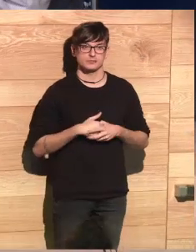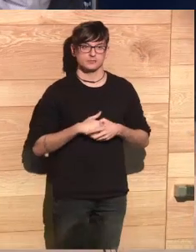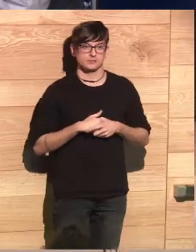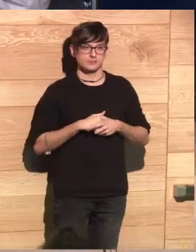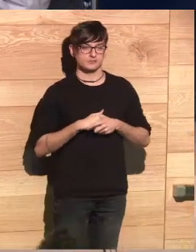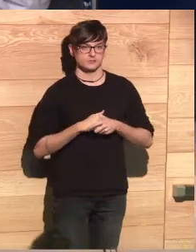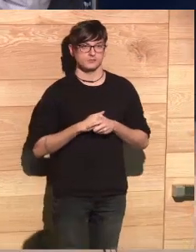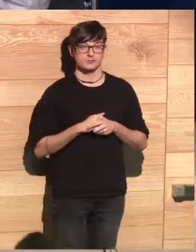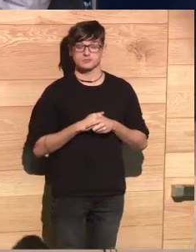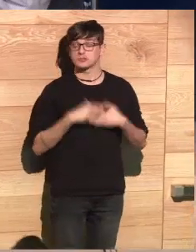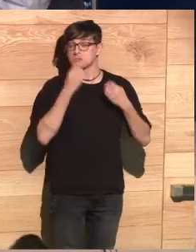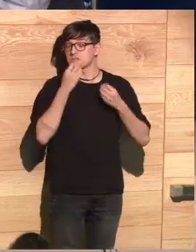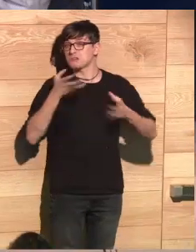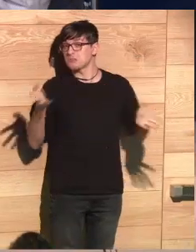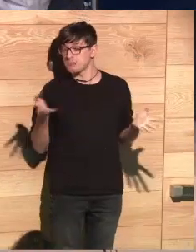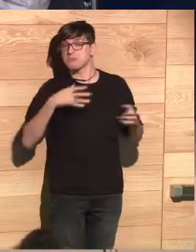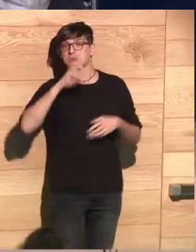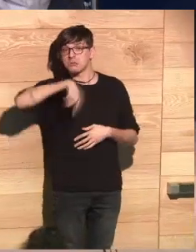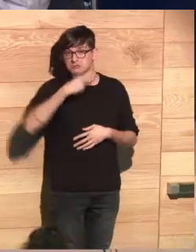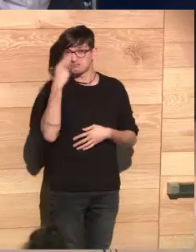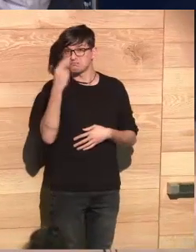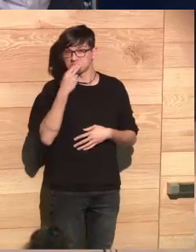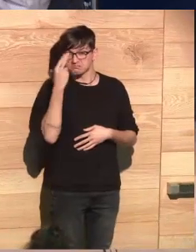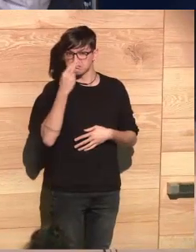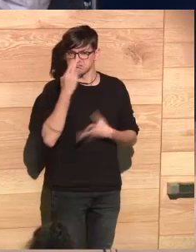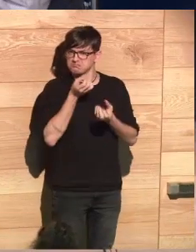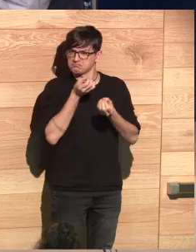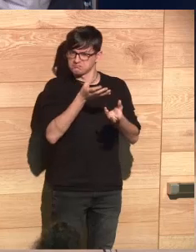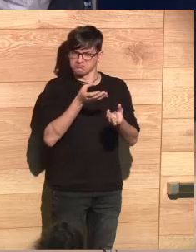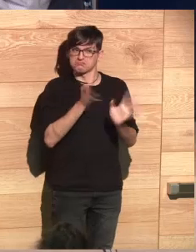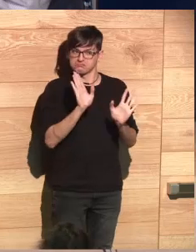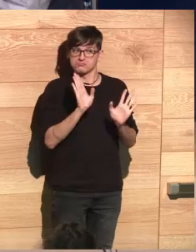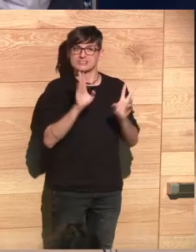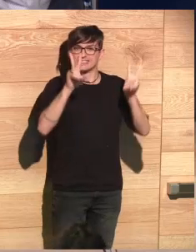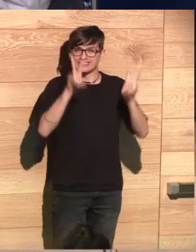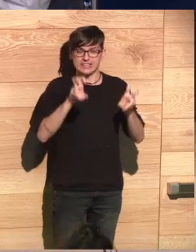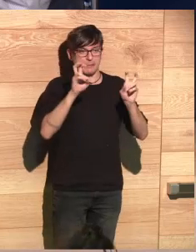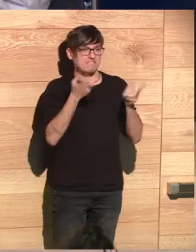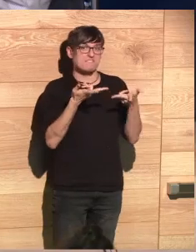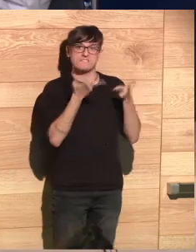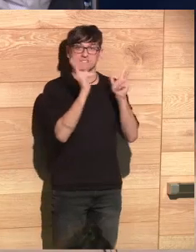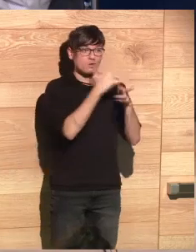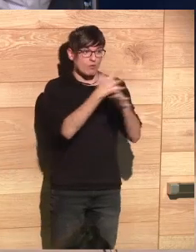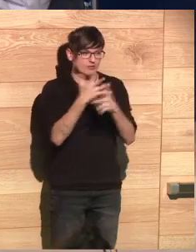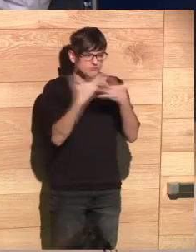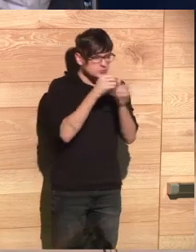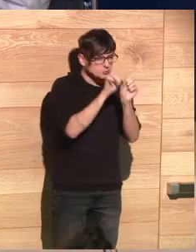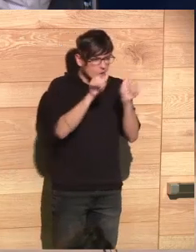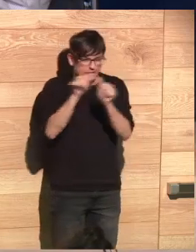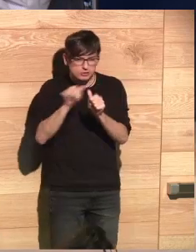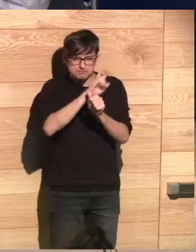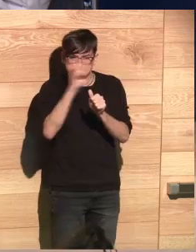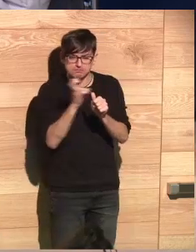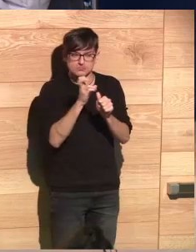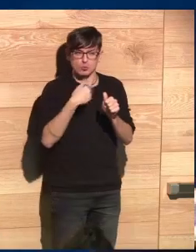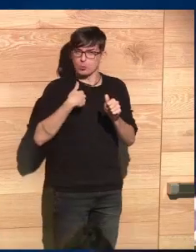como actividad. Bueno, igual también es interesante puntualizar que cuando estamos hablando de free to play y de todos estos modelos, a mí